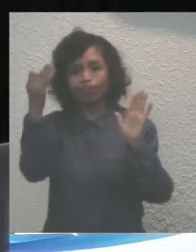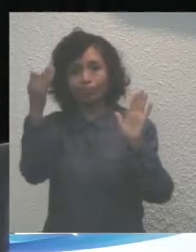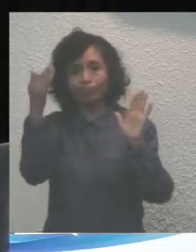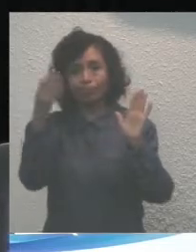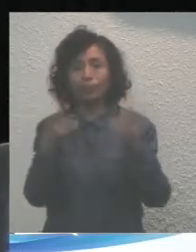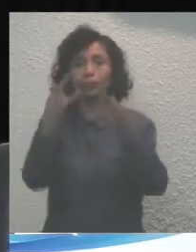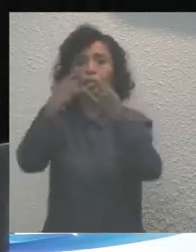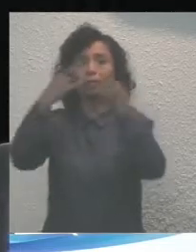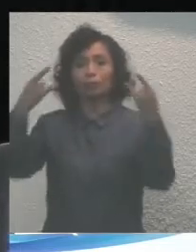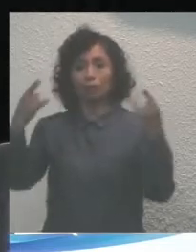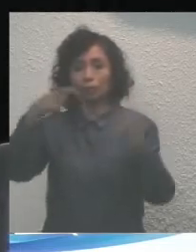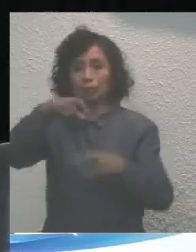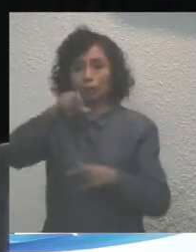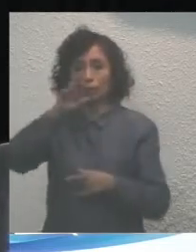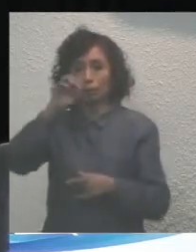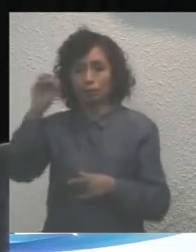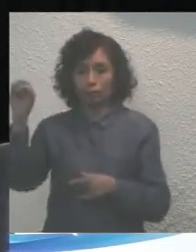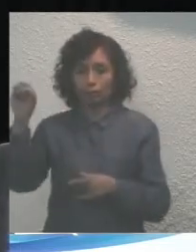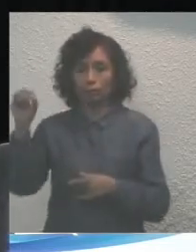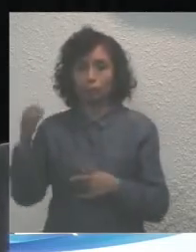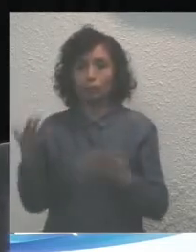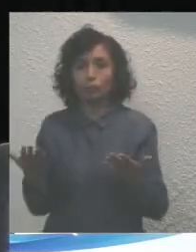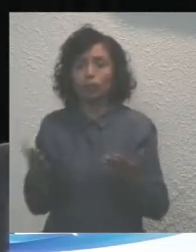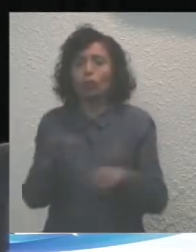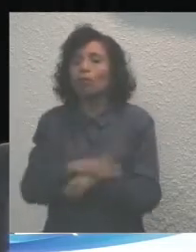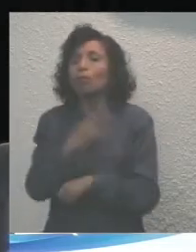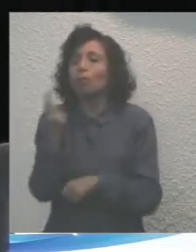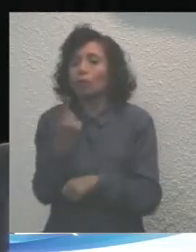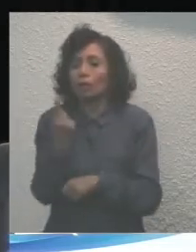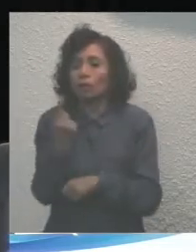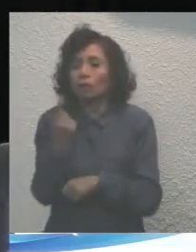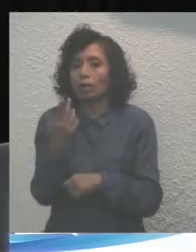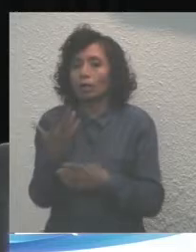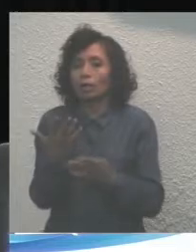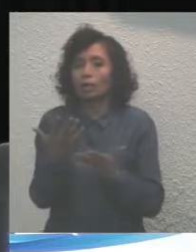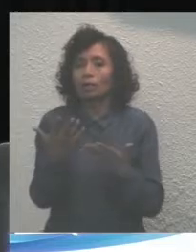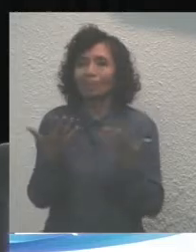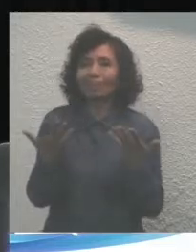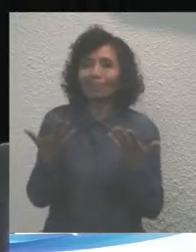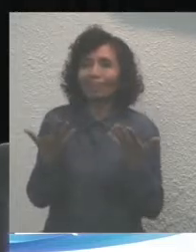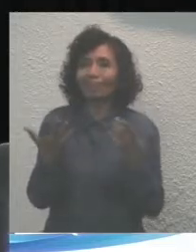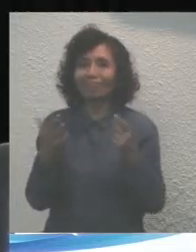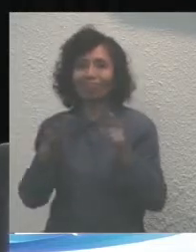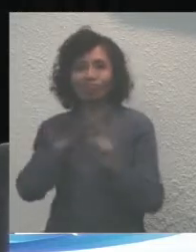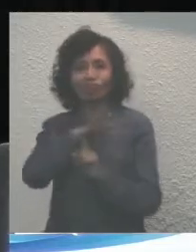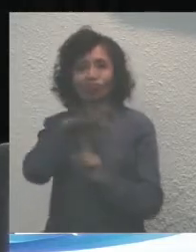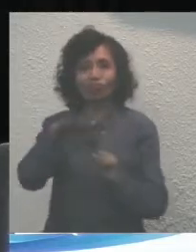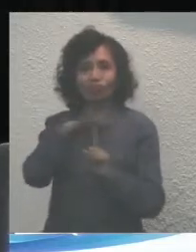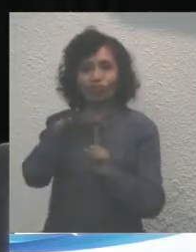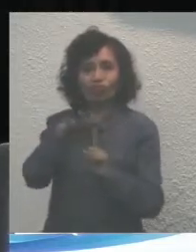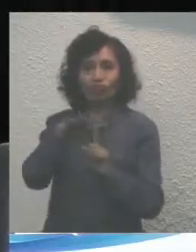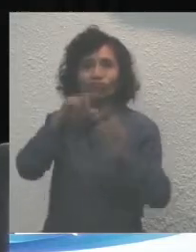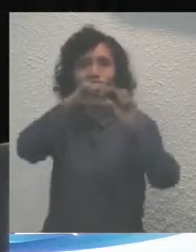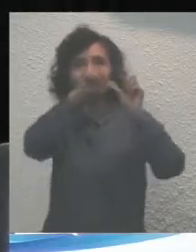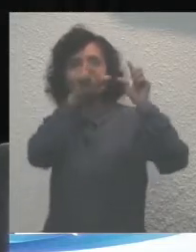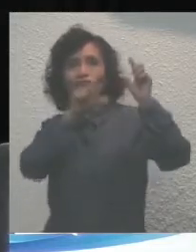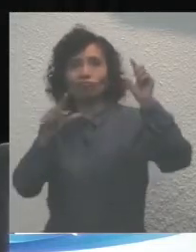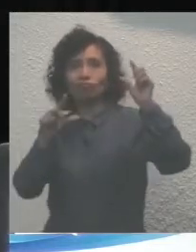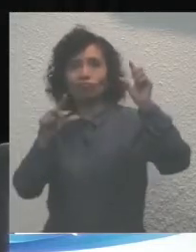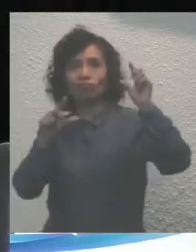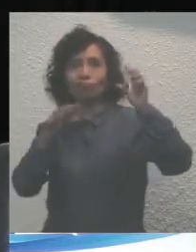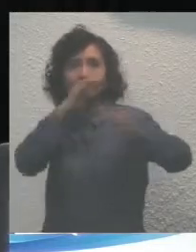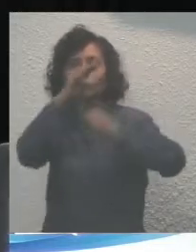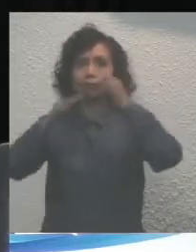en la historia de Quintana Roo, debido a su complejo contexto local, nacional y